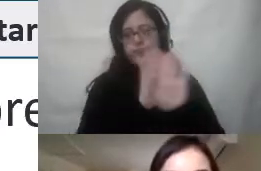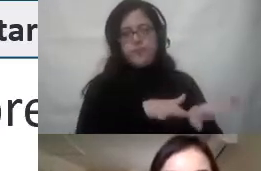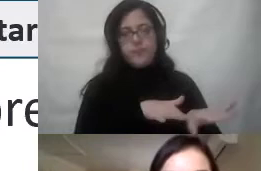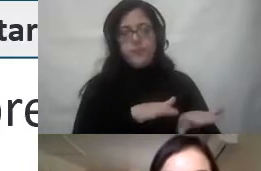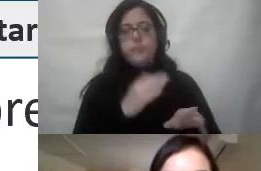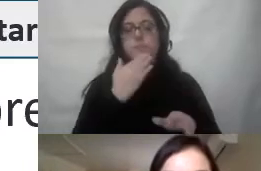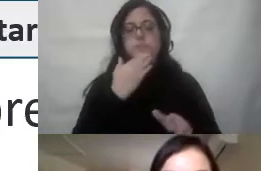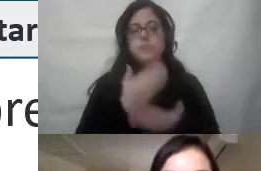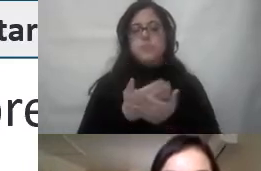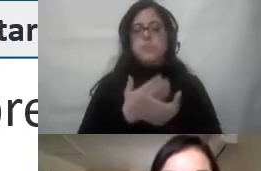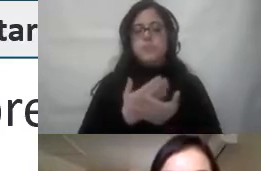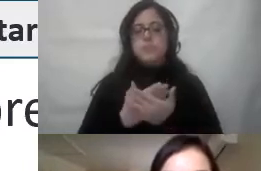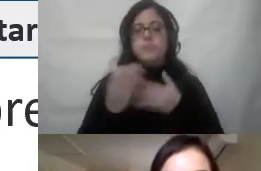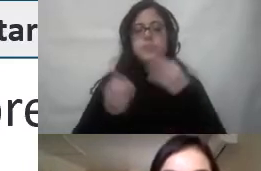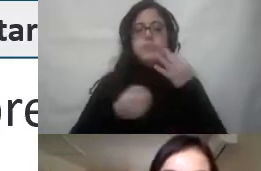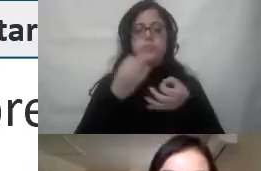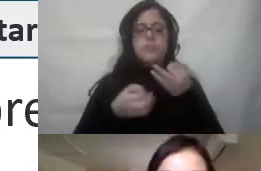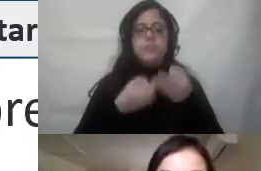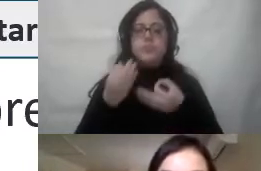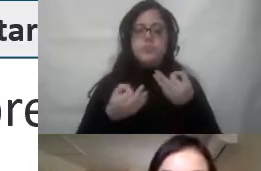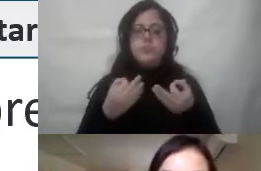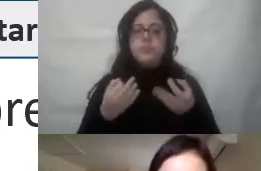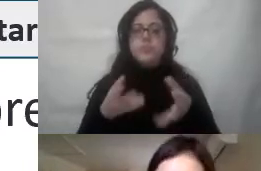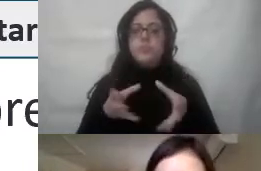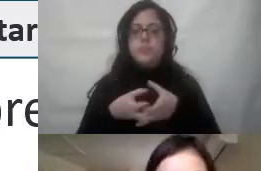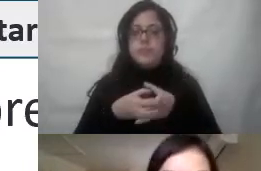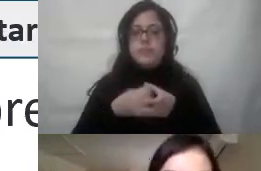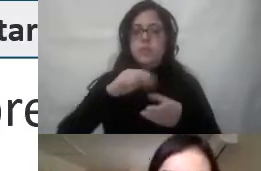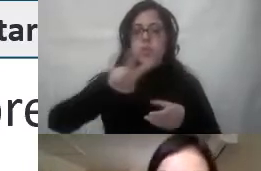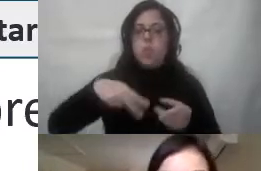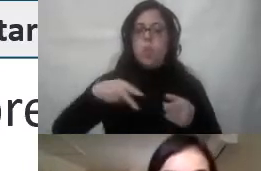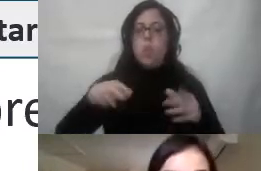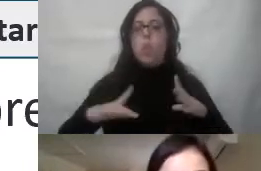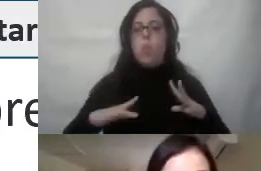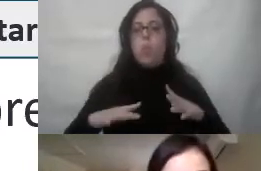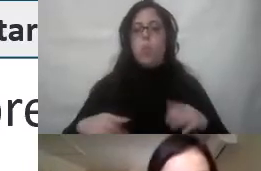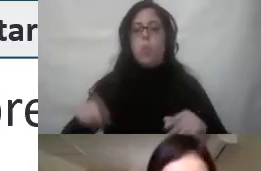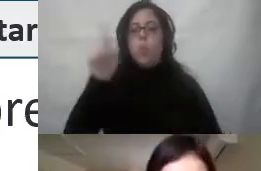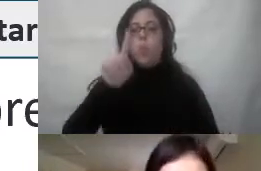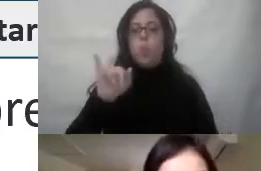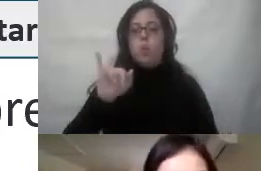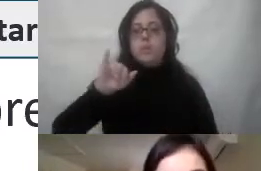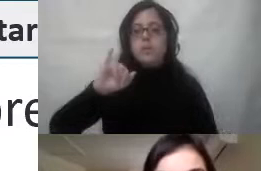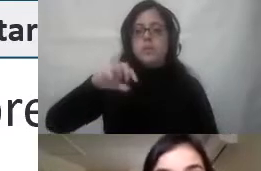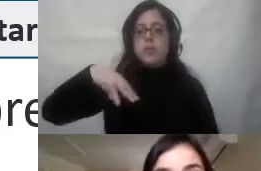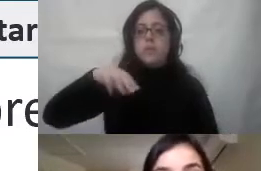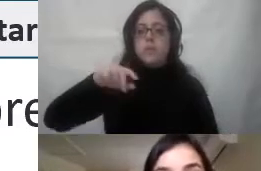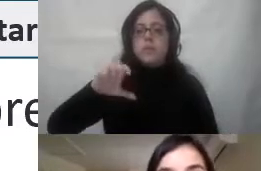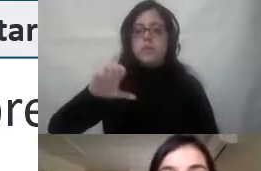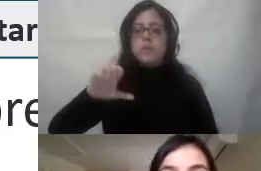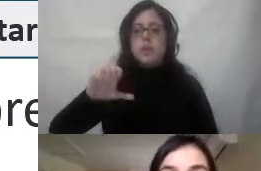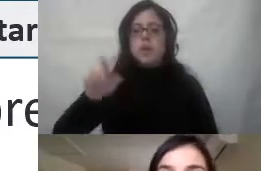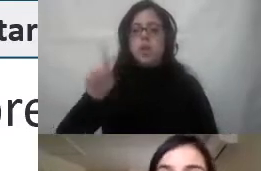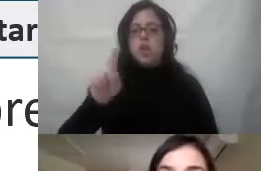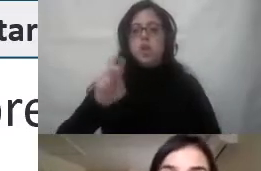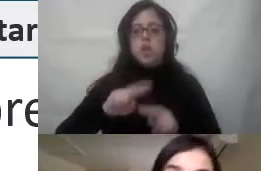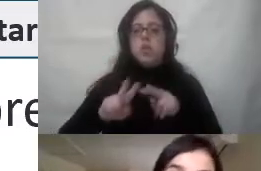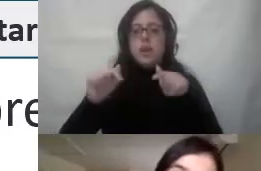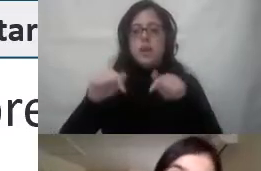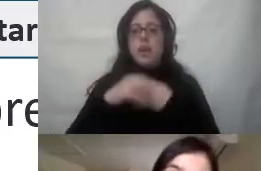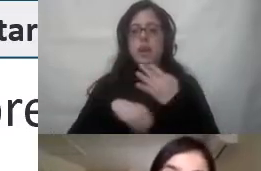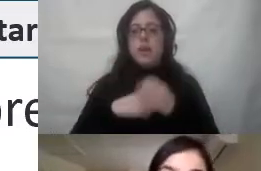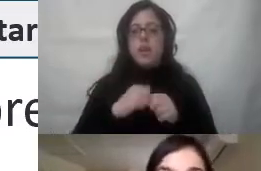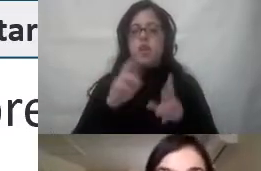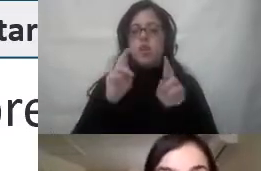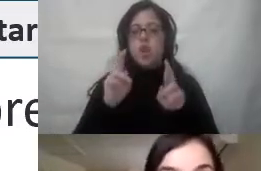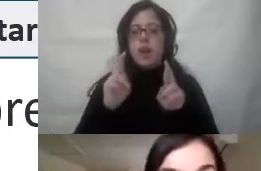Aprovecho de decir que como equipo estamos felices de que el CIMSE no se realice este año y